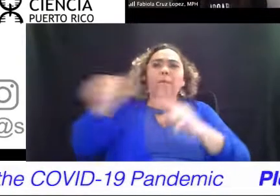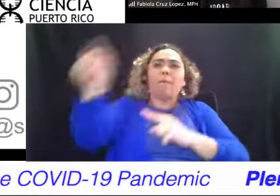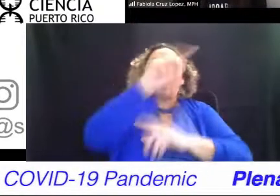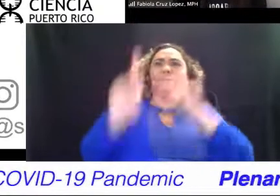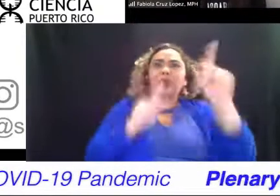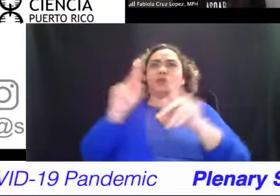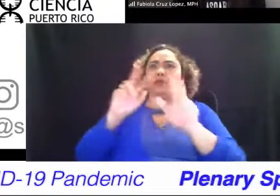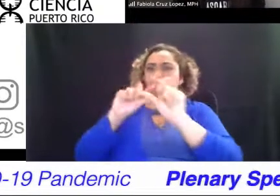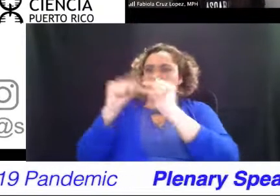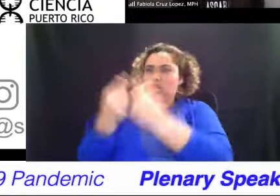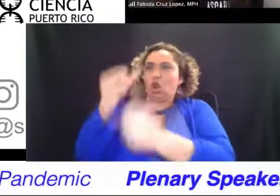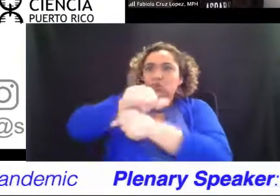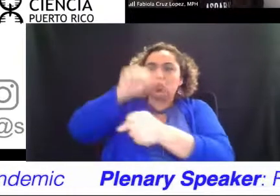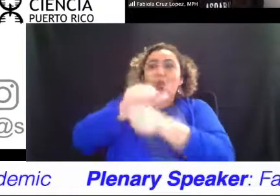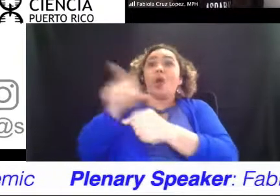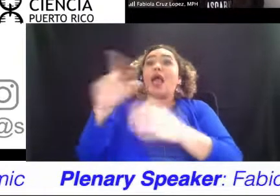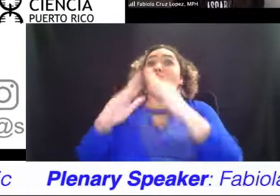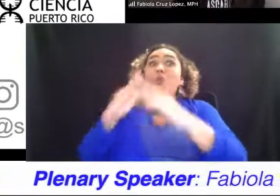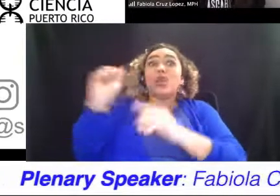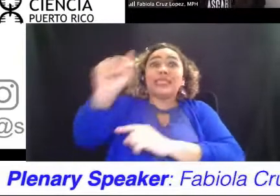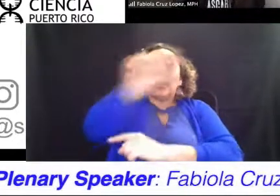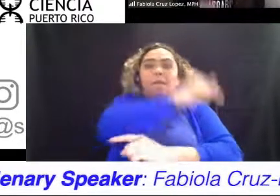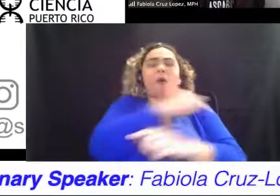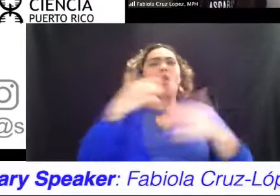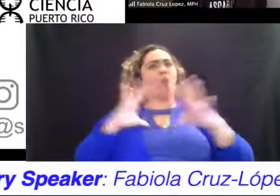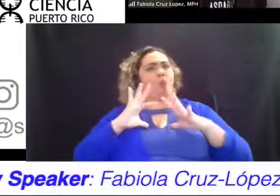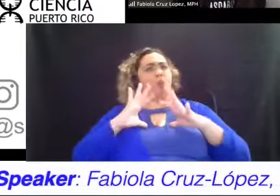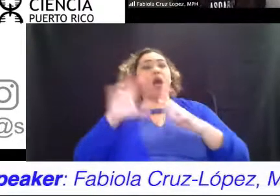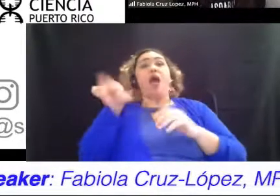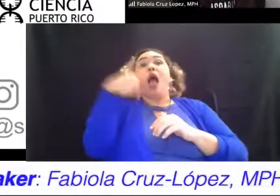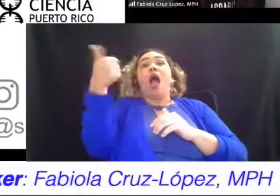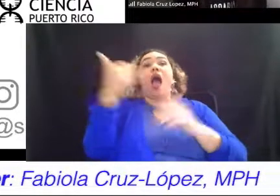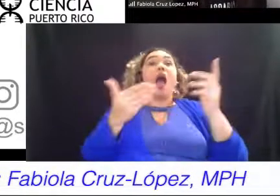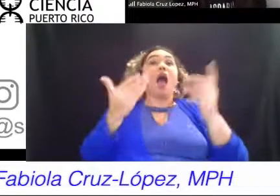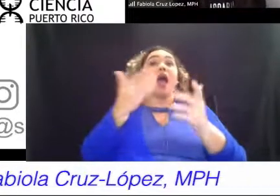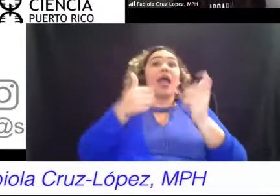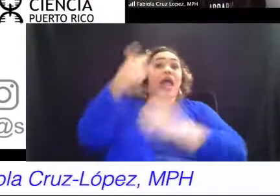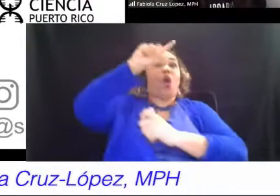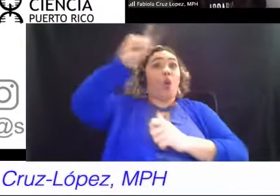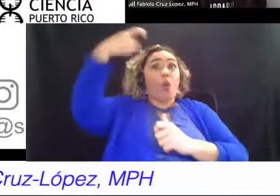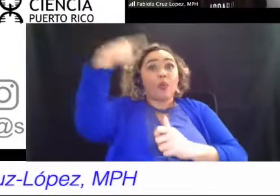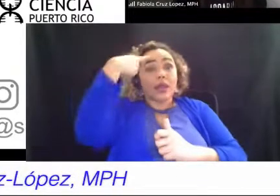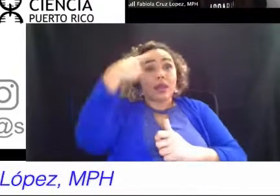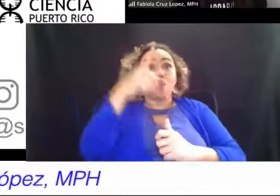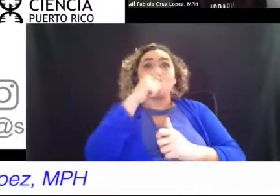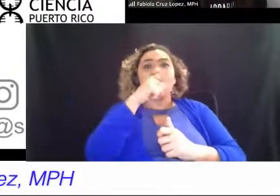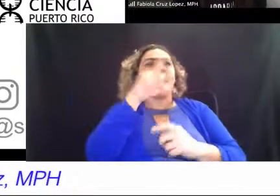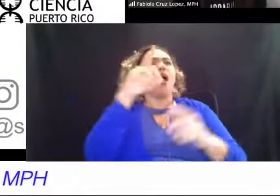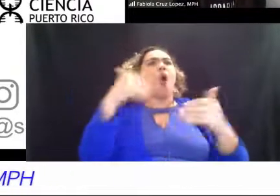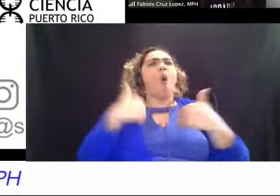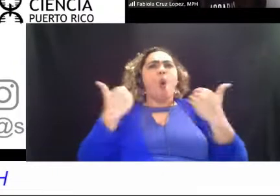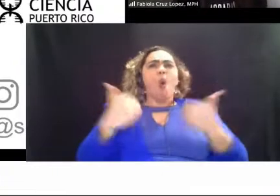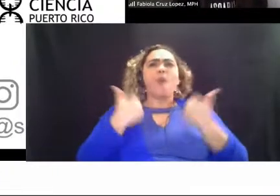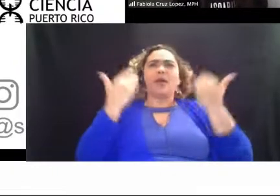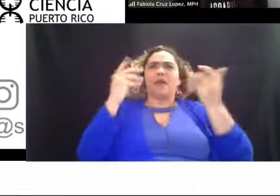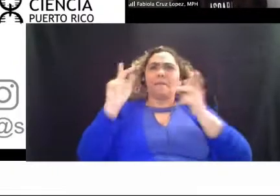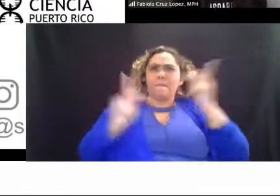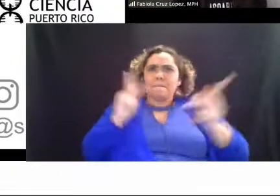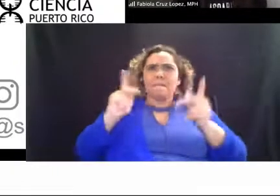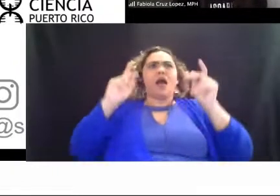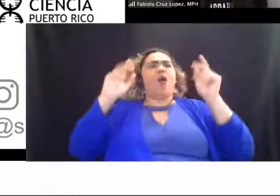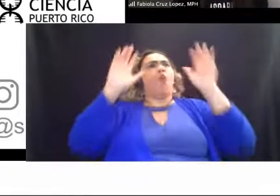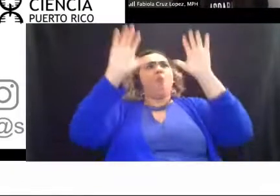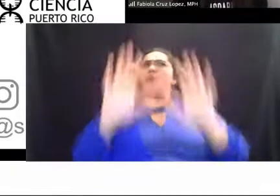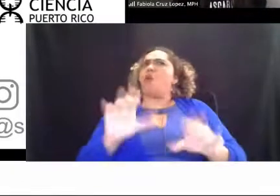crecido, tanto en los municipios como el equipo de nivel central que los está dirigiendo. Son un grupo de jóvenes increíbles